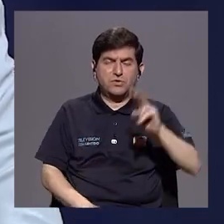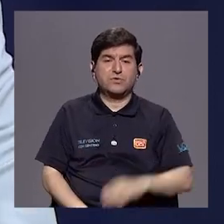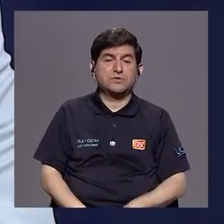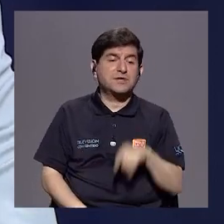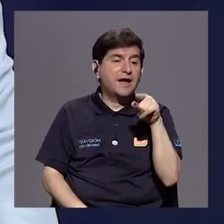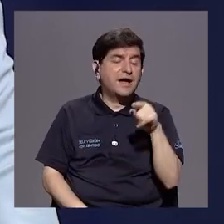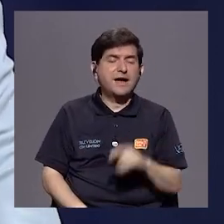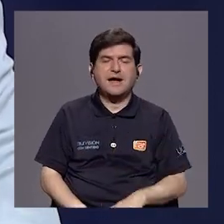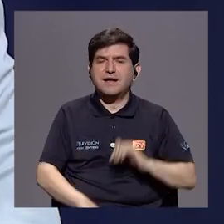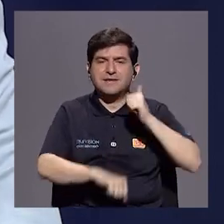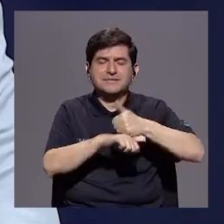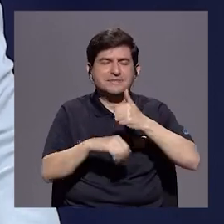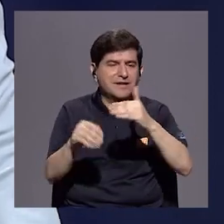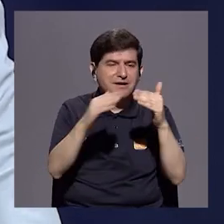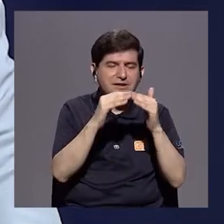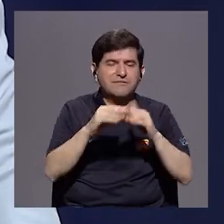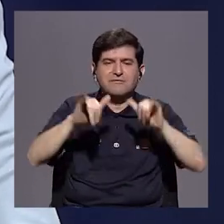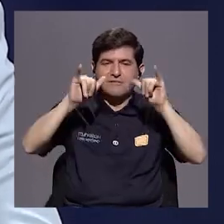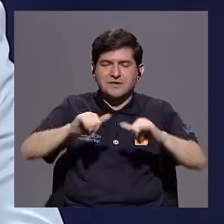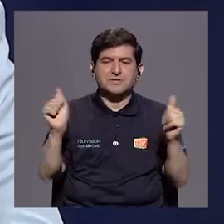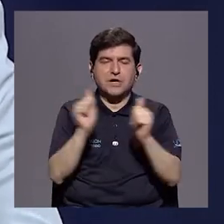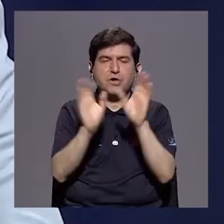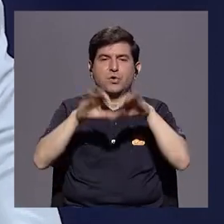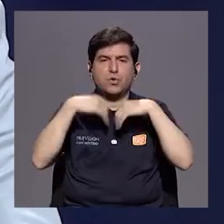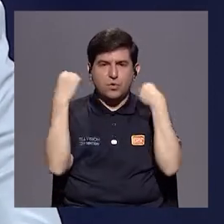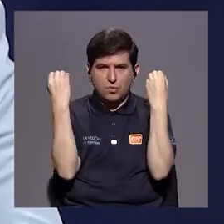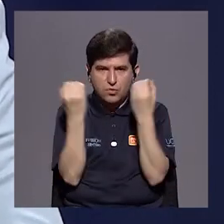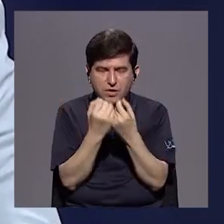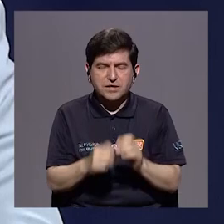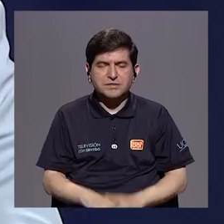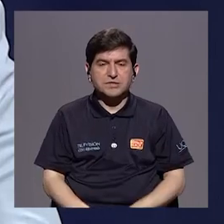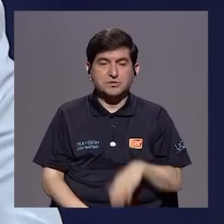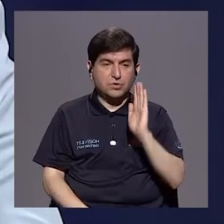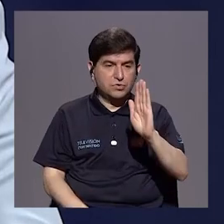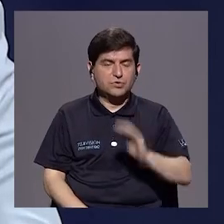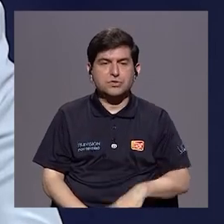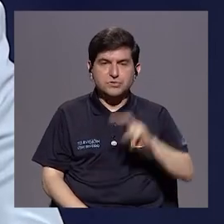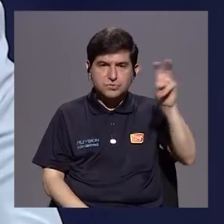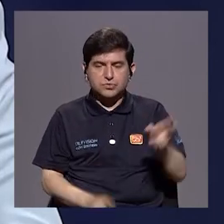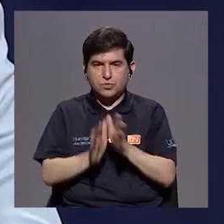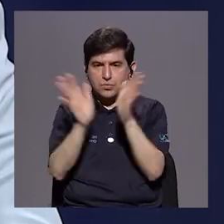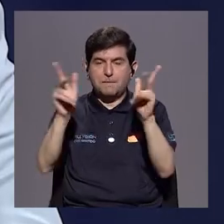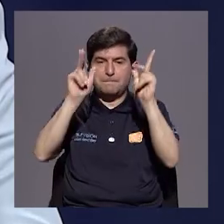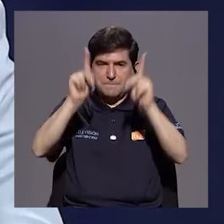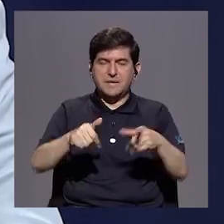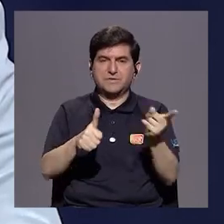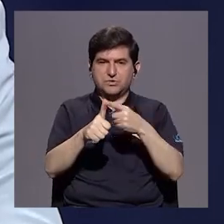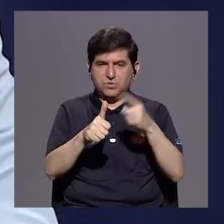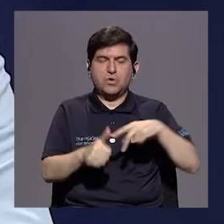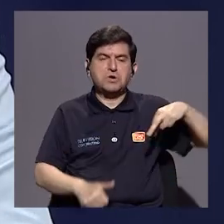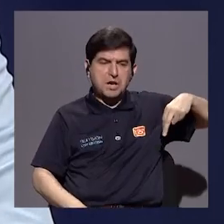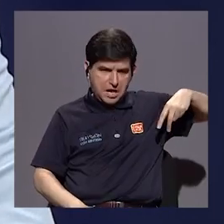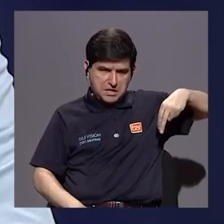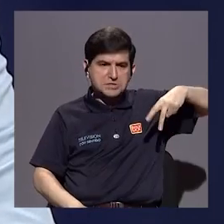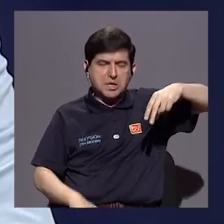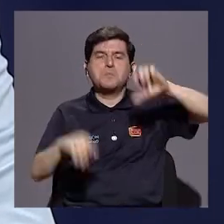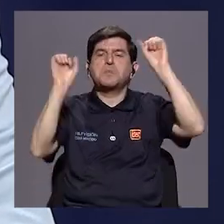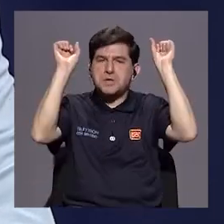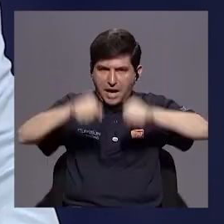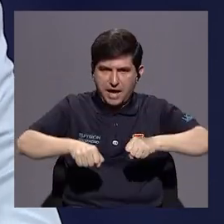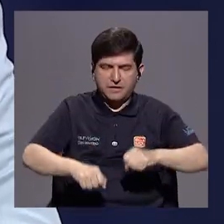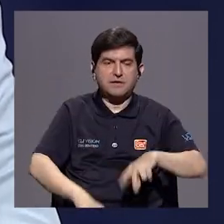ciudades sostenibles con organización del transporte público que le permite al ciudadano primero caminar por la